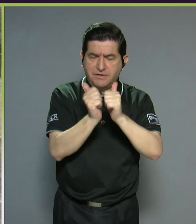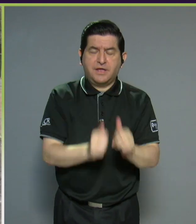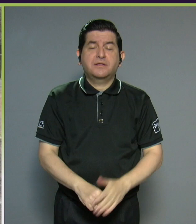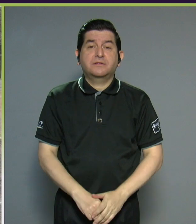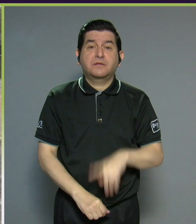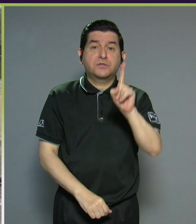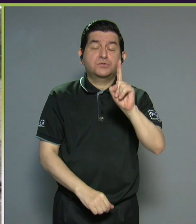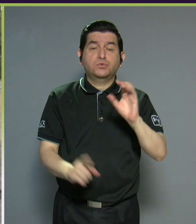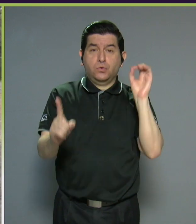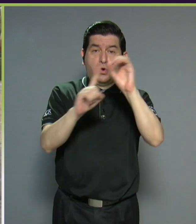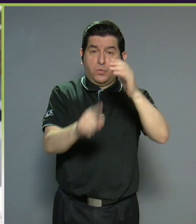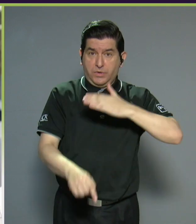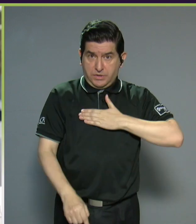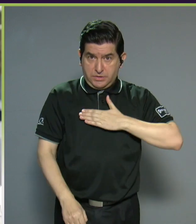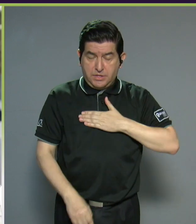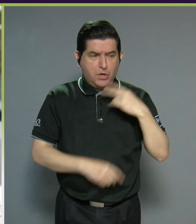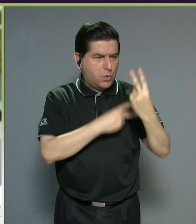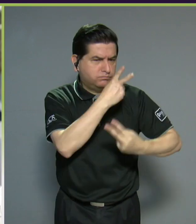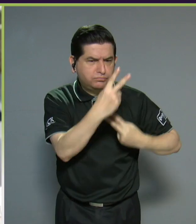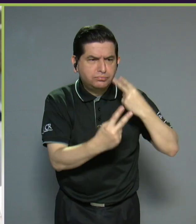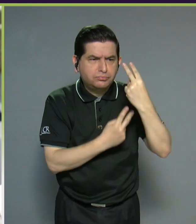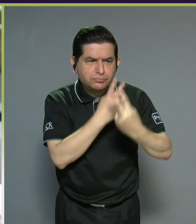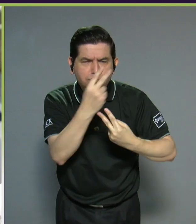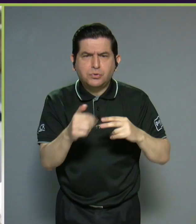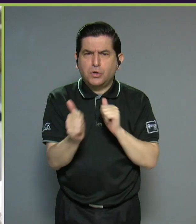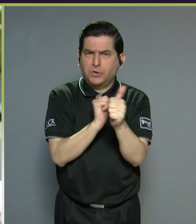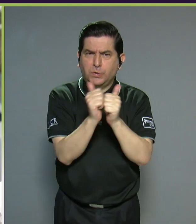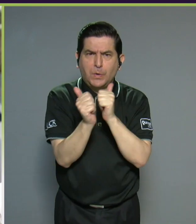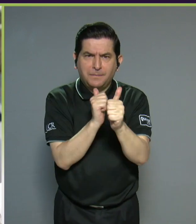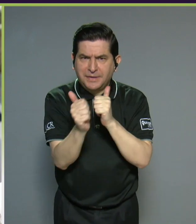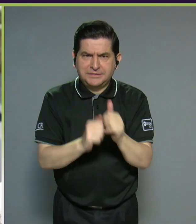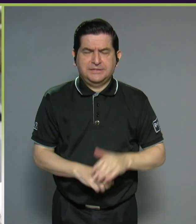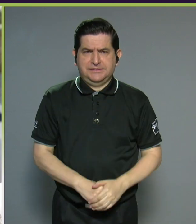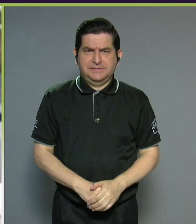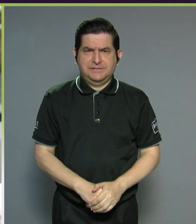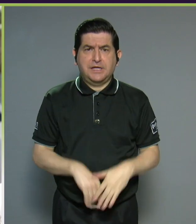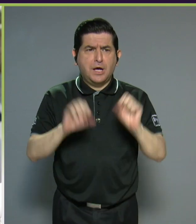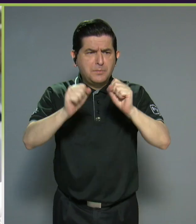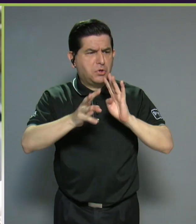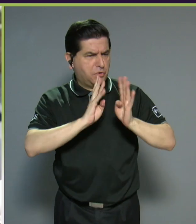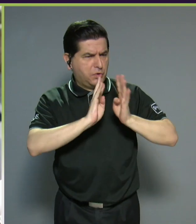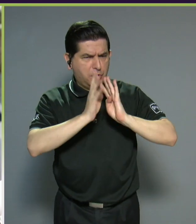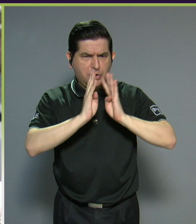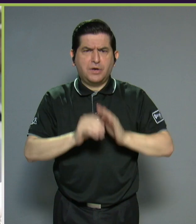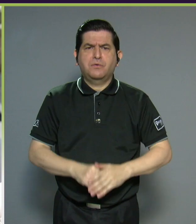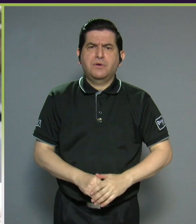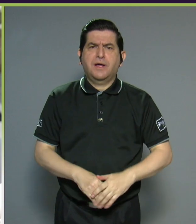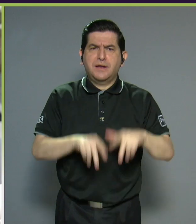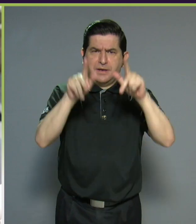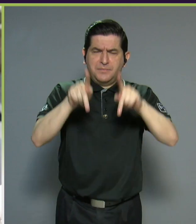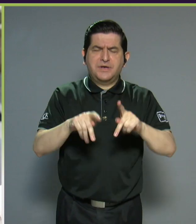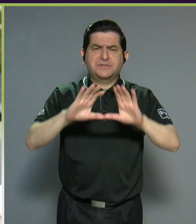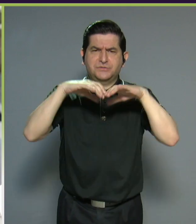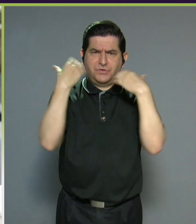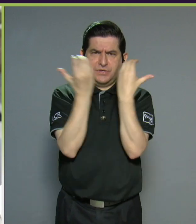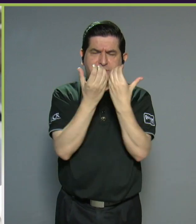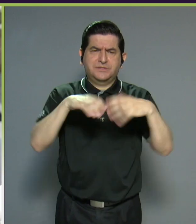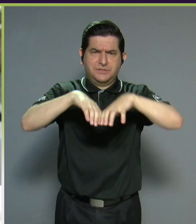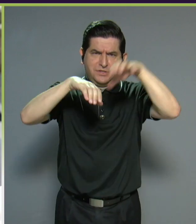mis objetivos de andar visitando mucho las competencias es poder conversar con los señores de los comités